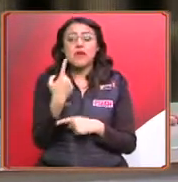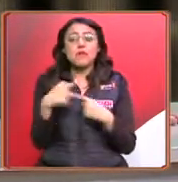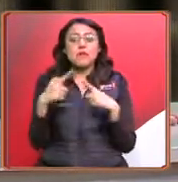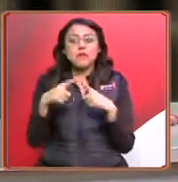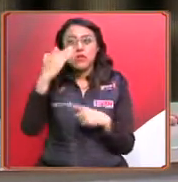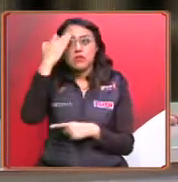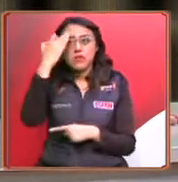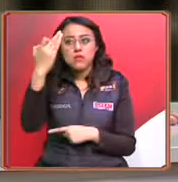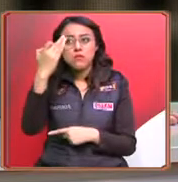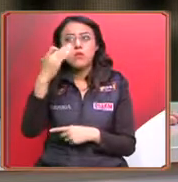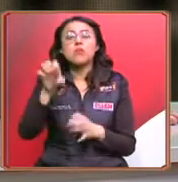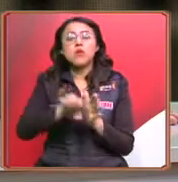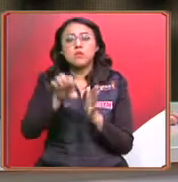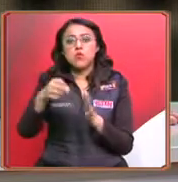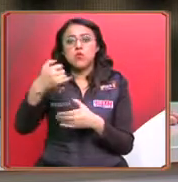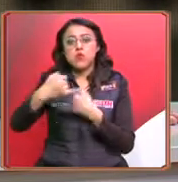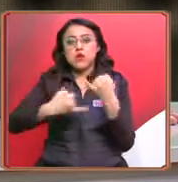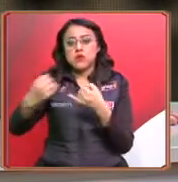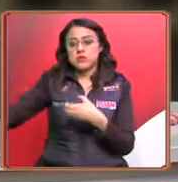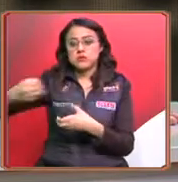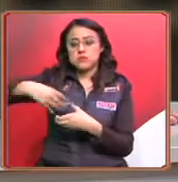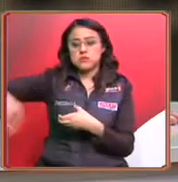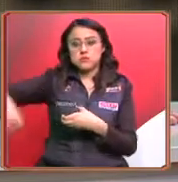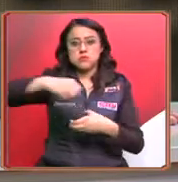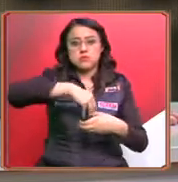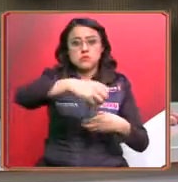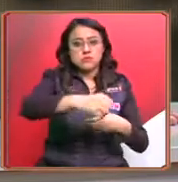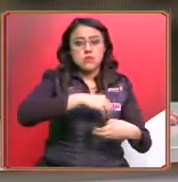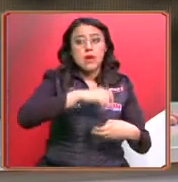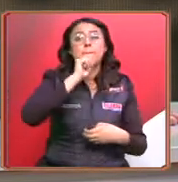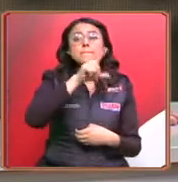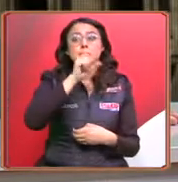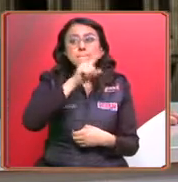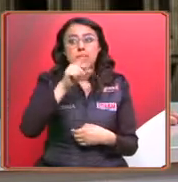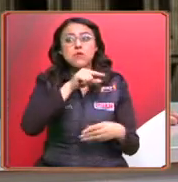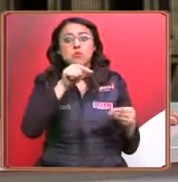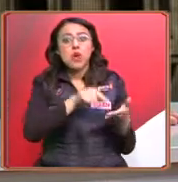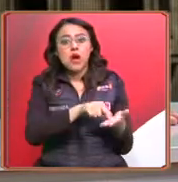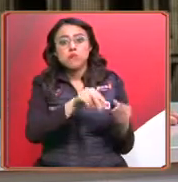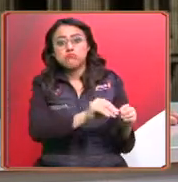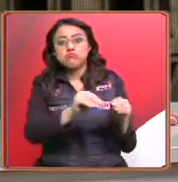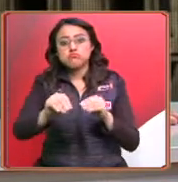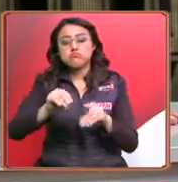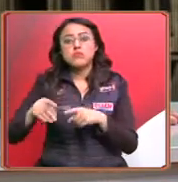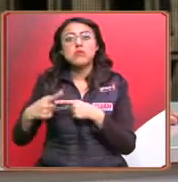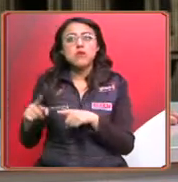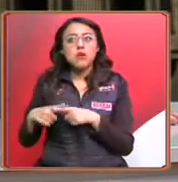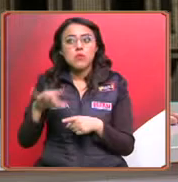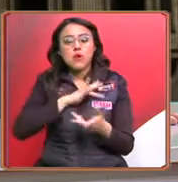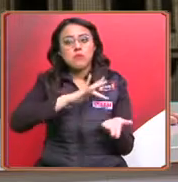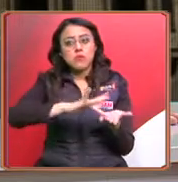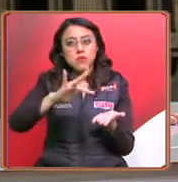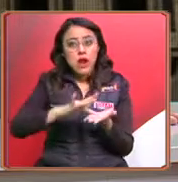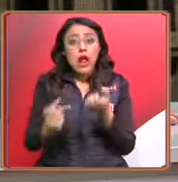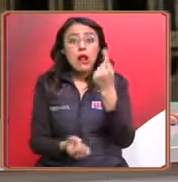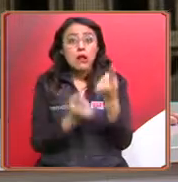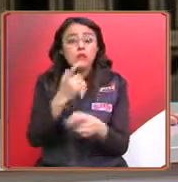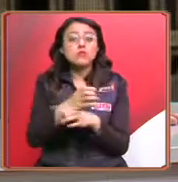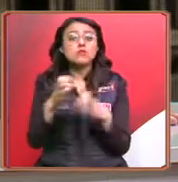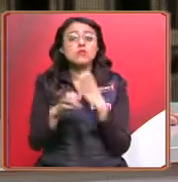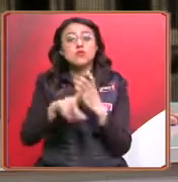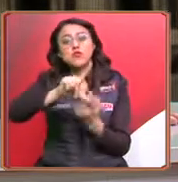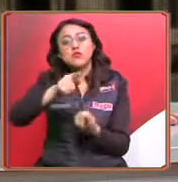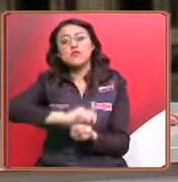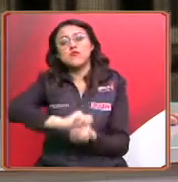etapas que tenemos. En una es la recolección de juguetes, en otra el acomodo de los mismos, la distribución. Y hay algunos que nos apoyan con artículos que después